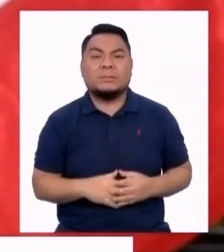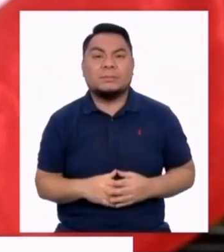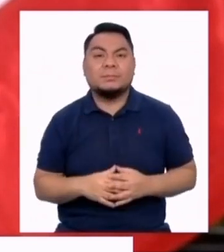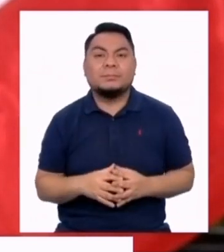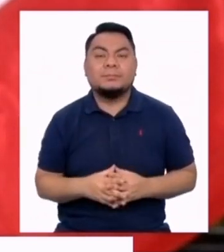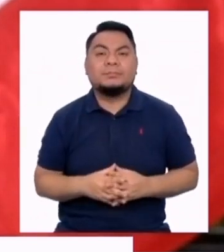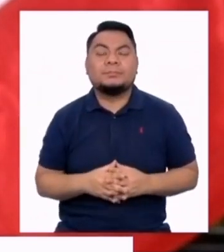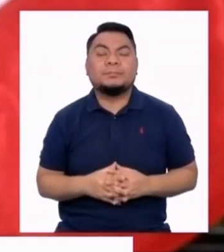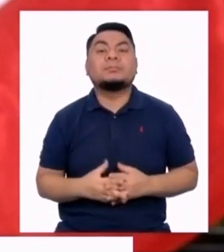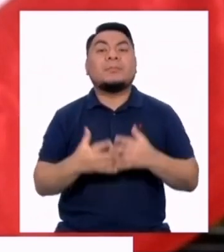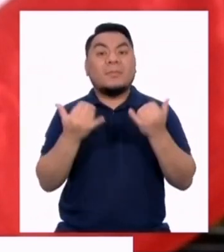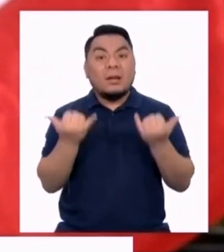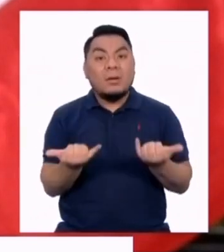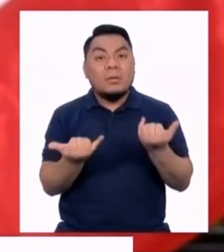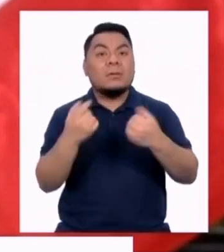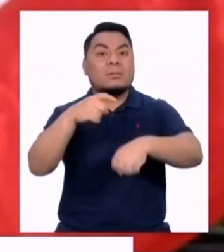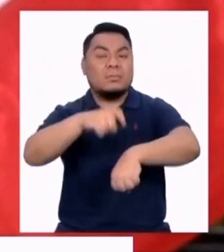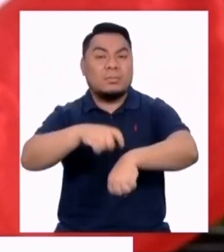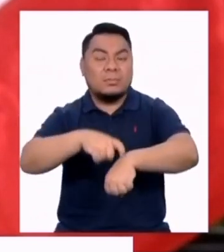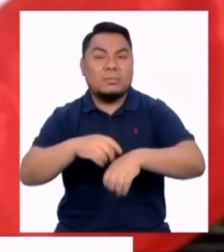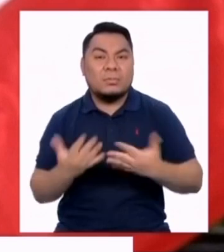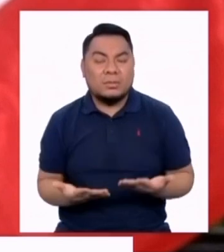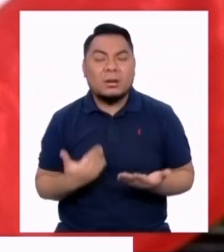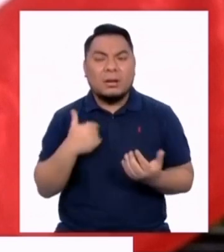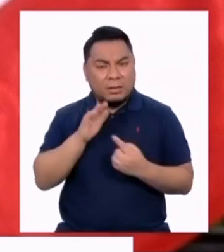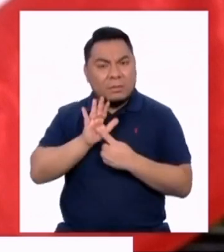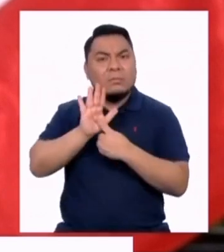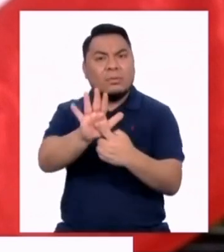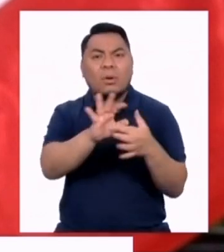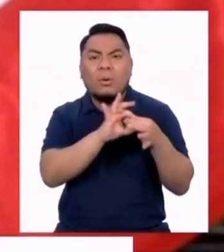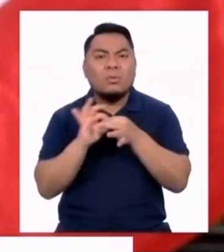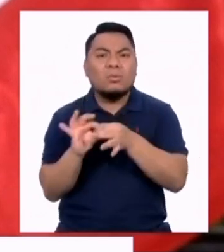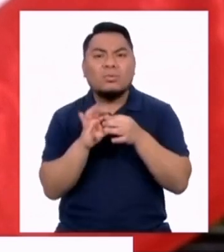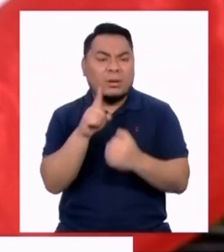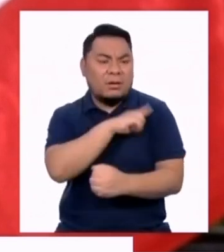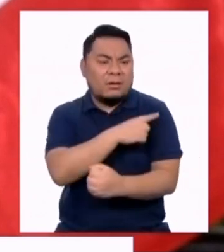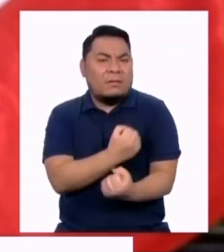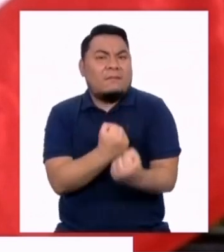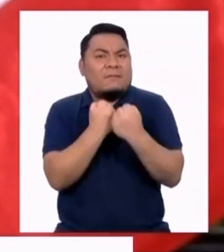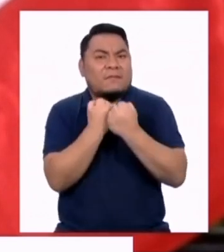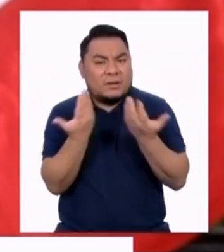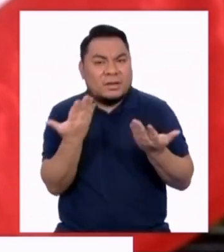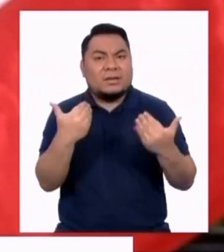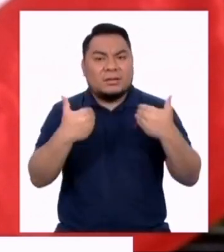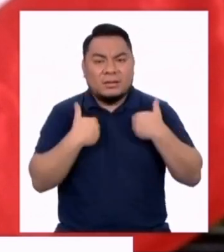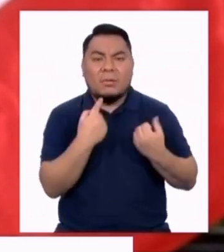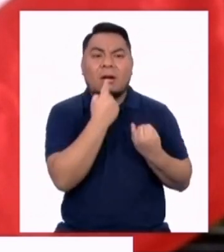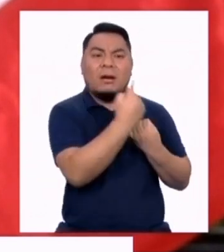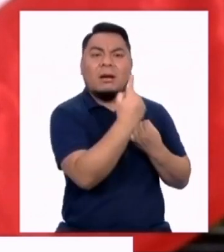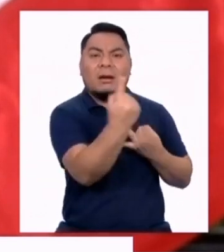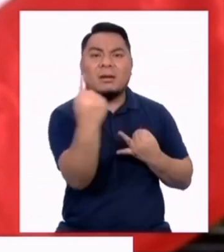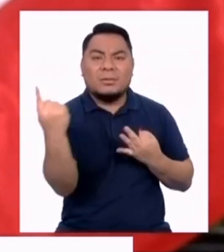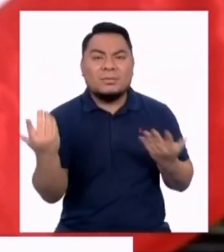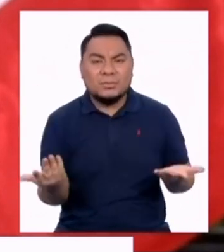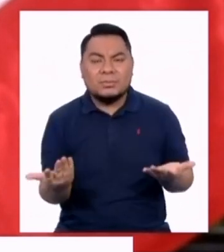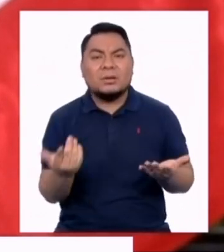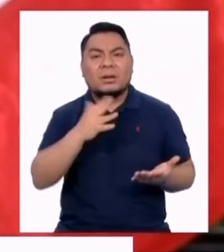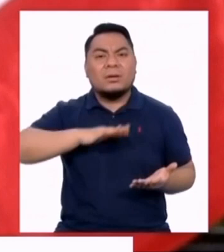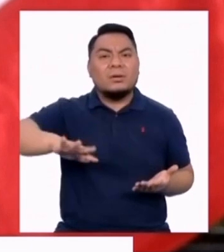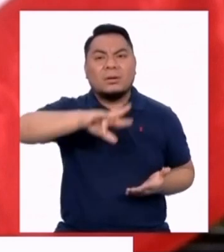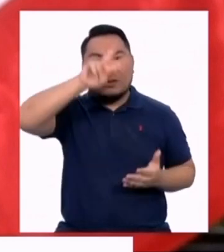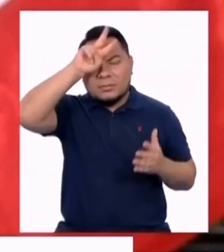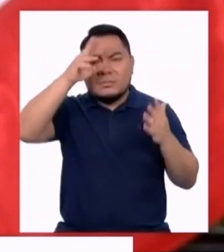y fuerza que tenemos cada uno de los peruanos y peruanas hagámoslo